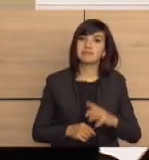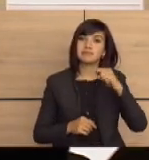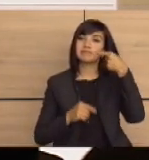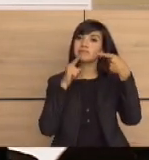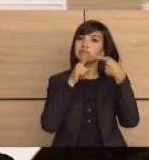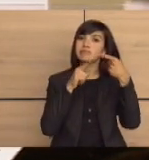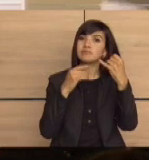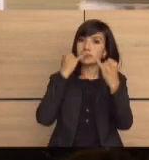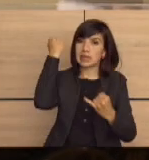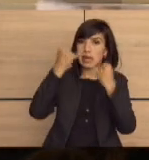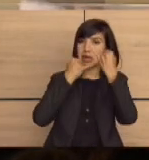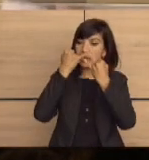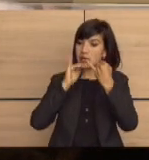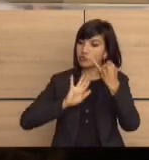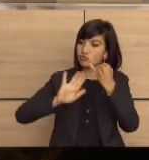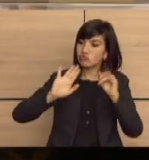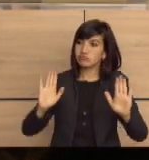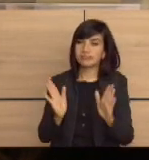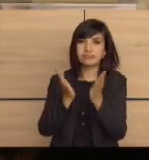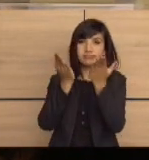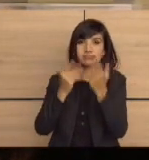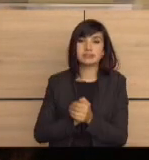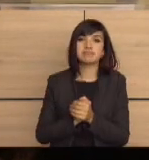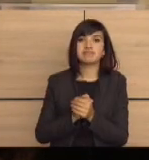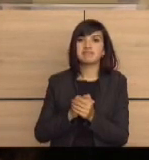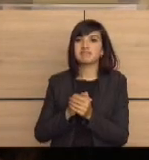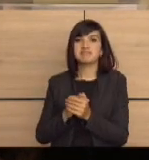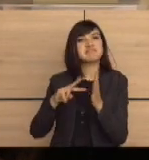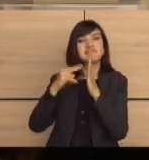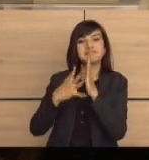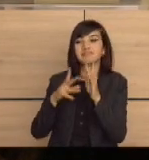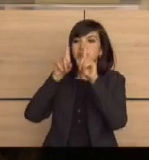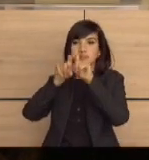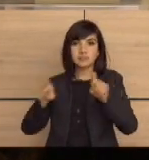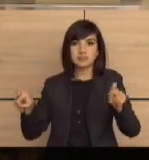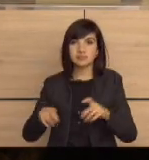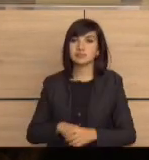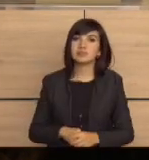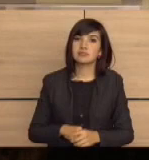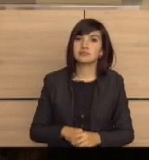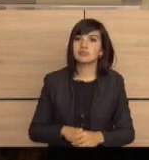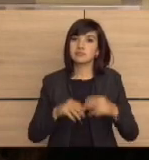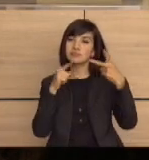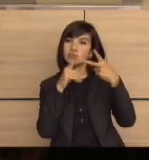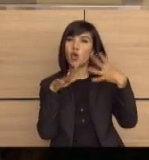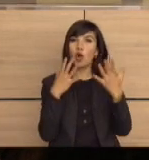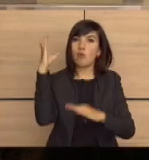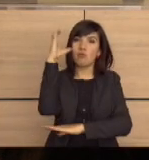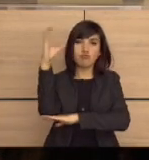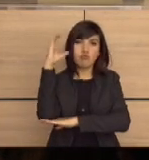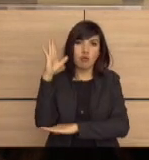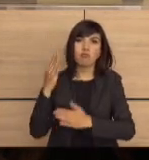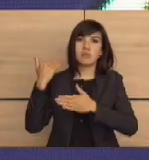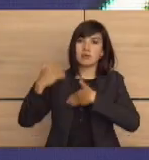marco de la diversidad, 1. El 2, el poder comprender este pasado de nuestro país y el proceso de configuración de nuestro